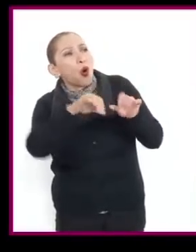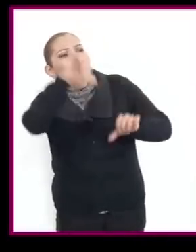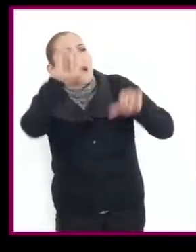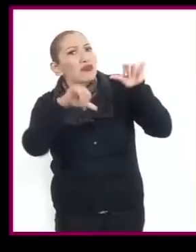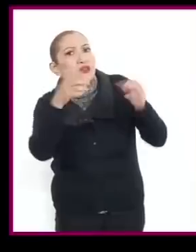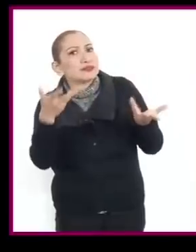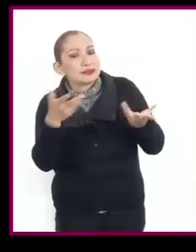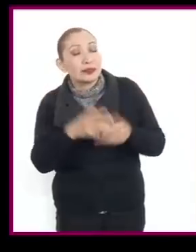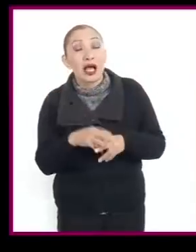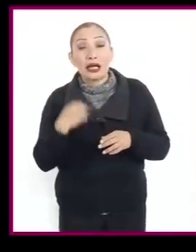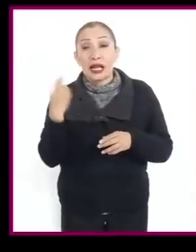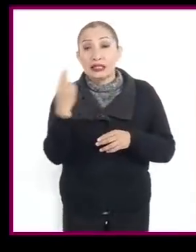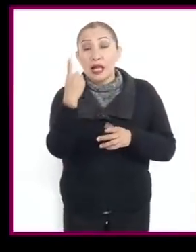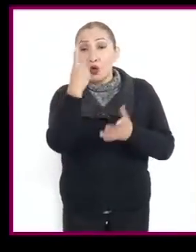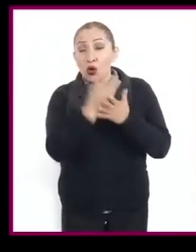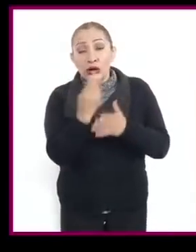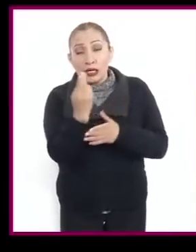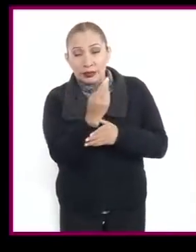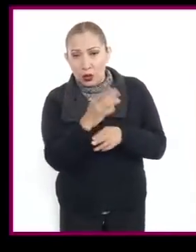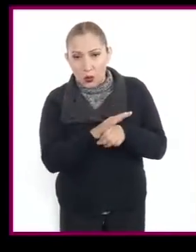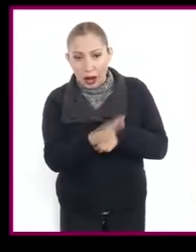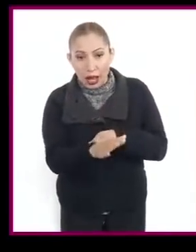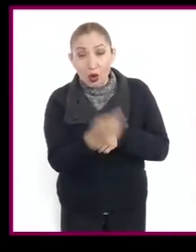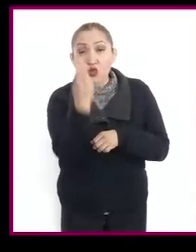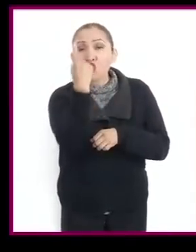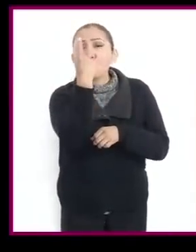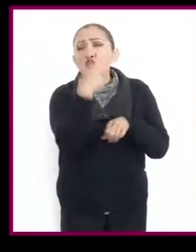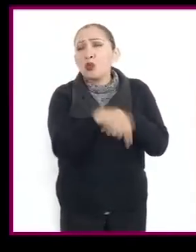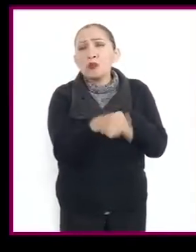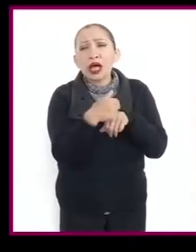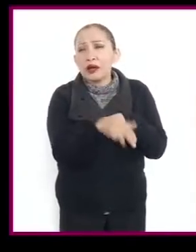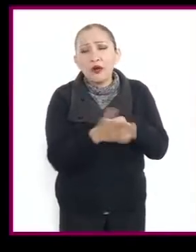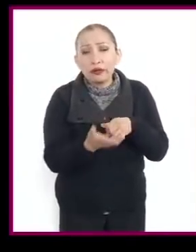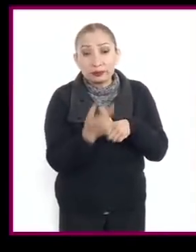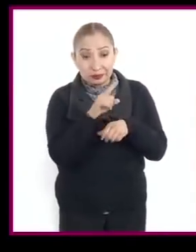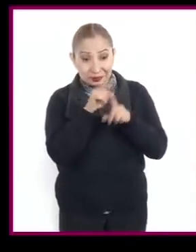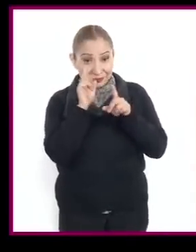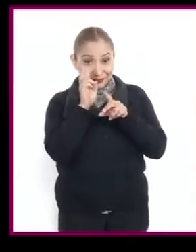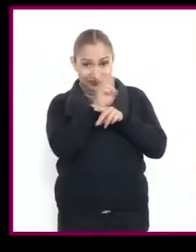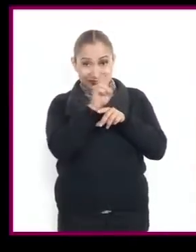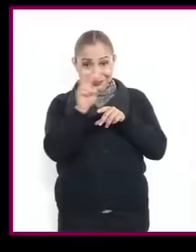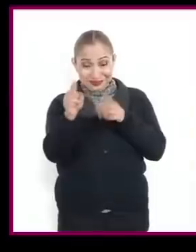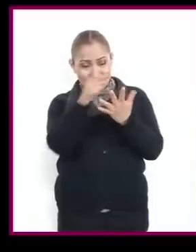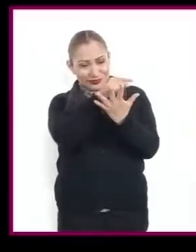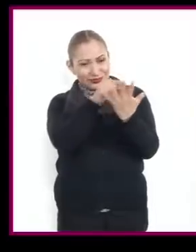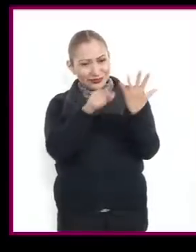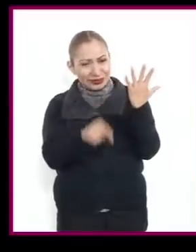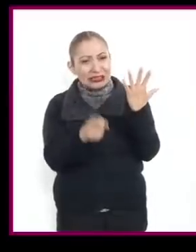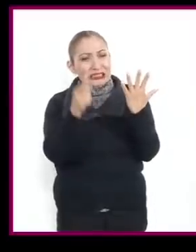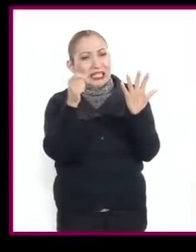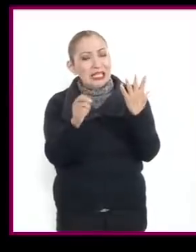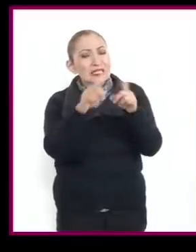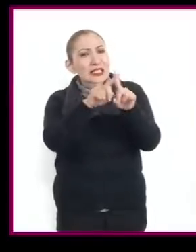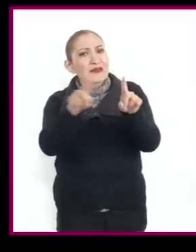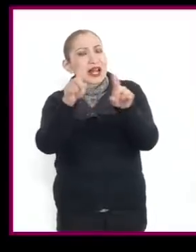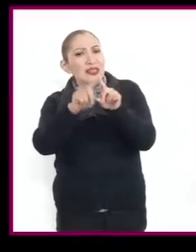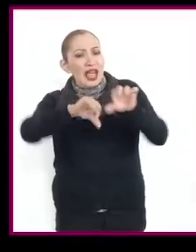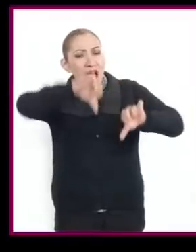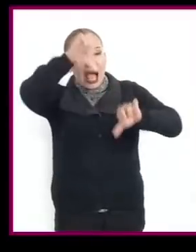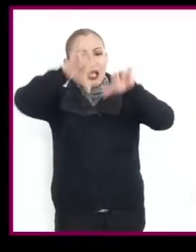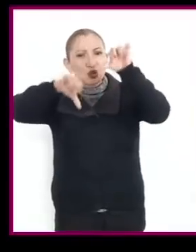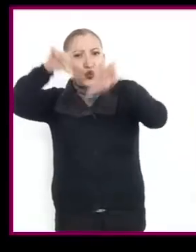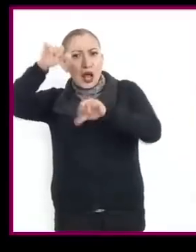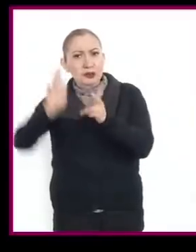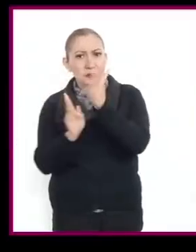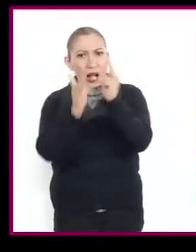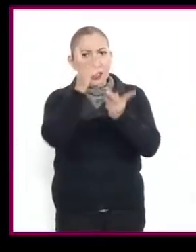lo único que requiere saber es un número que de alguna manera representa las distintas alturas de